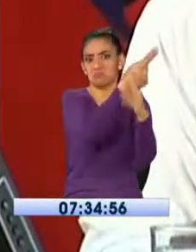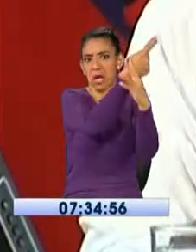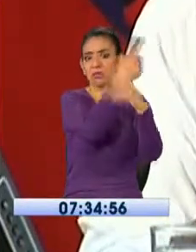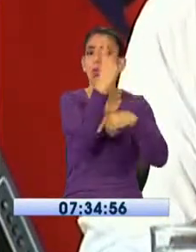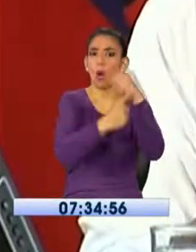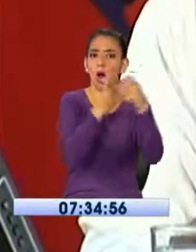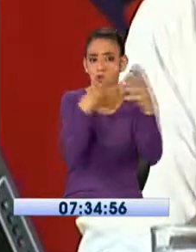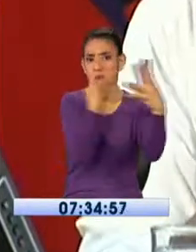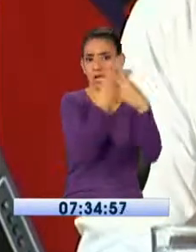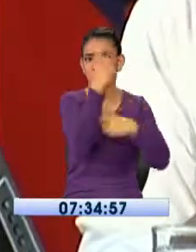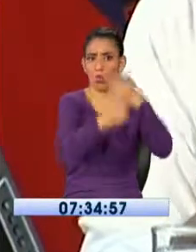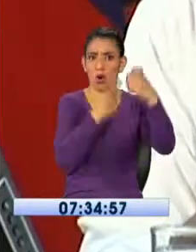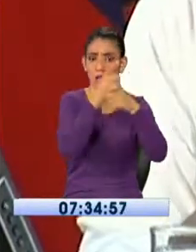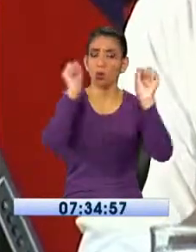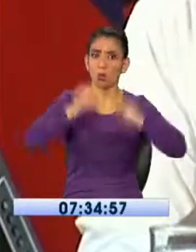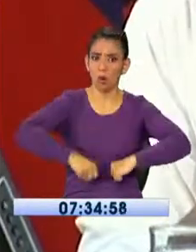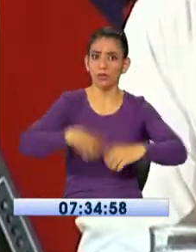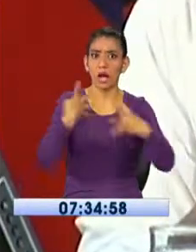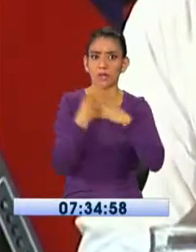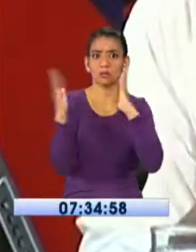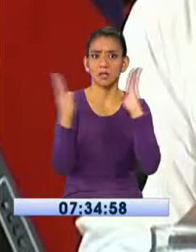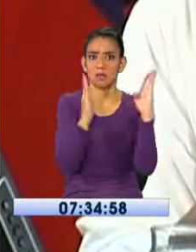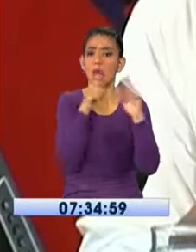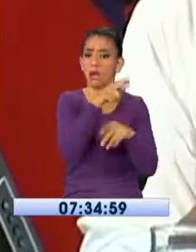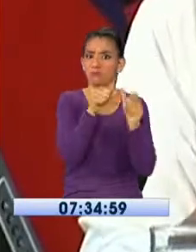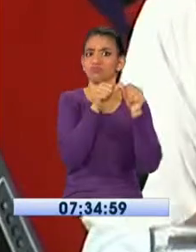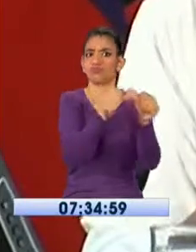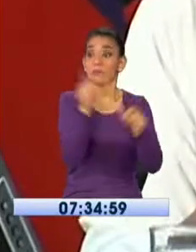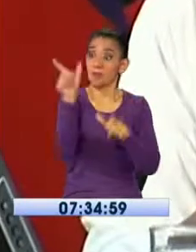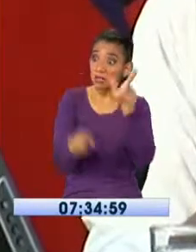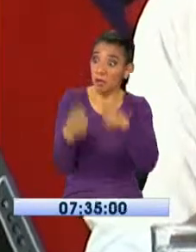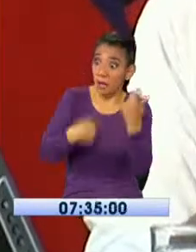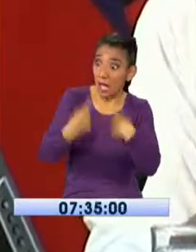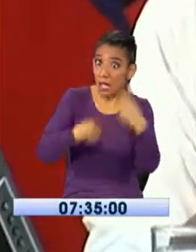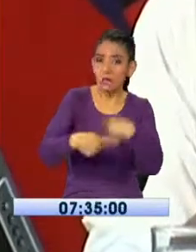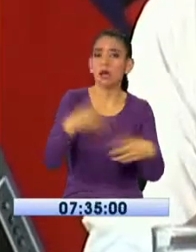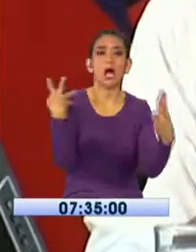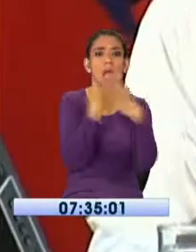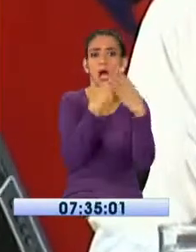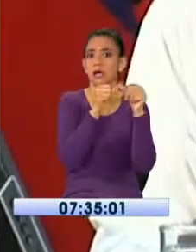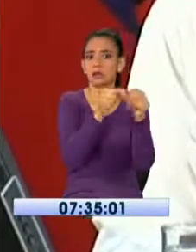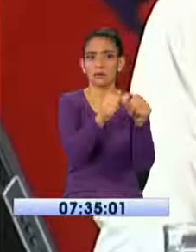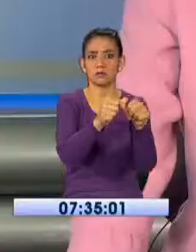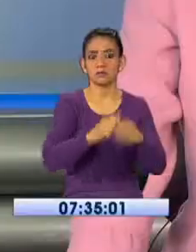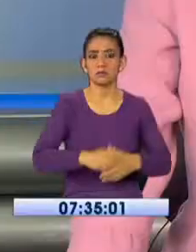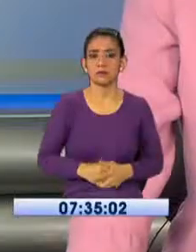puede dictar prisión preventiva. Ese microtraficante permanecerá en la cárcel. No seguirá envenenando a nuestros jóvenes.